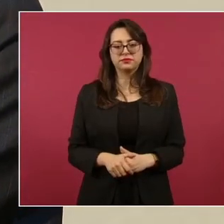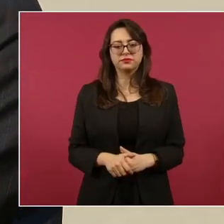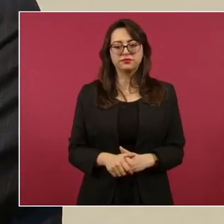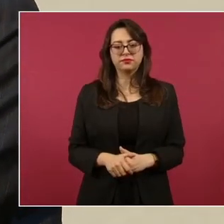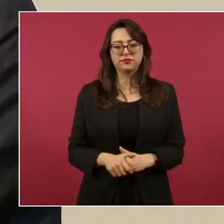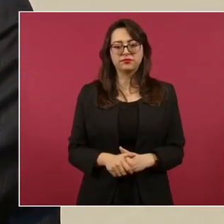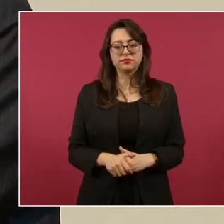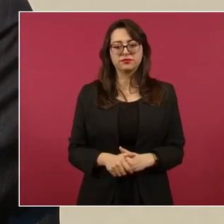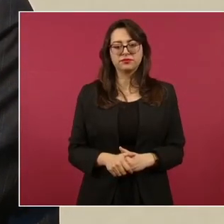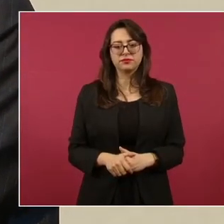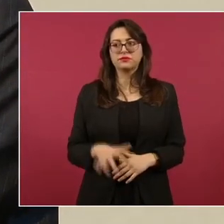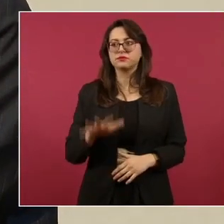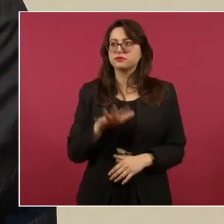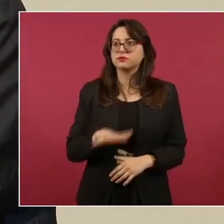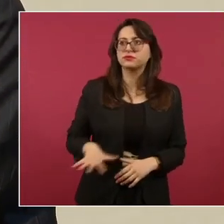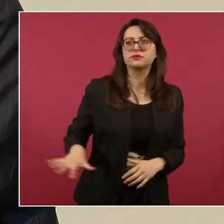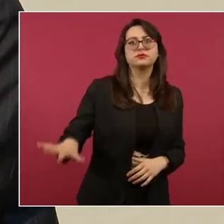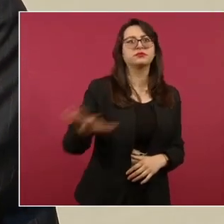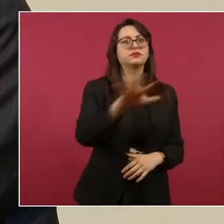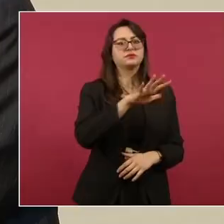programas de mejoramiento y construcción de vivienda,